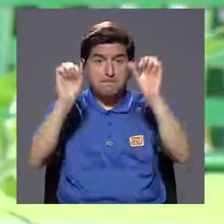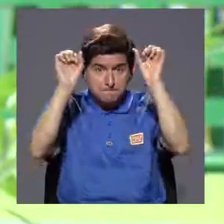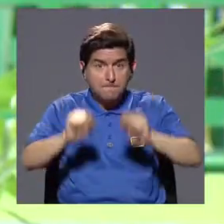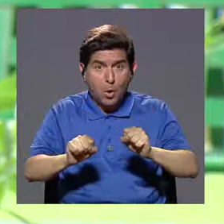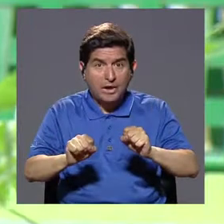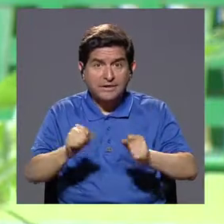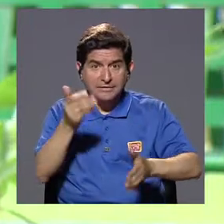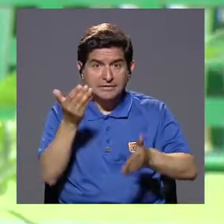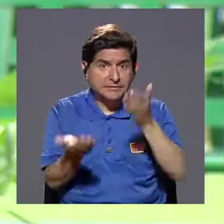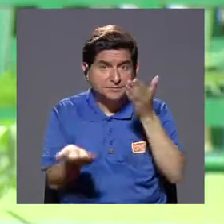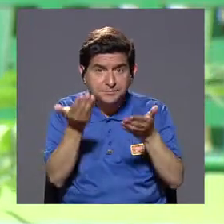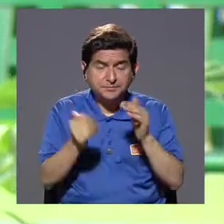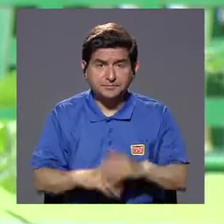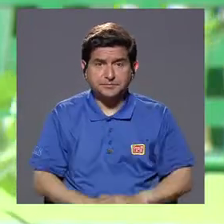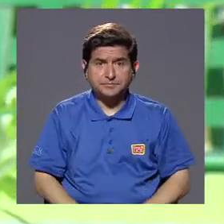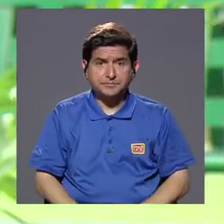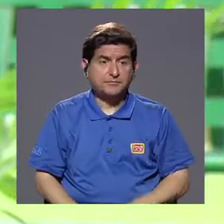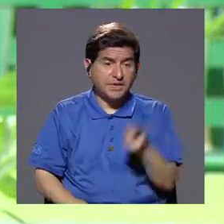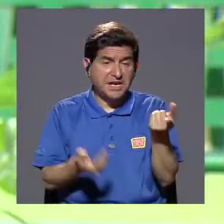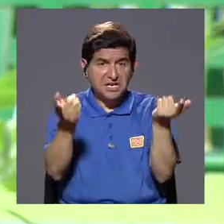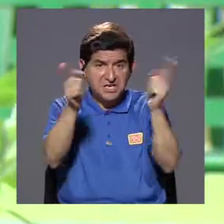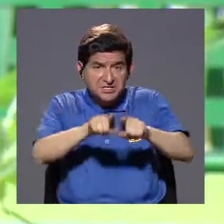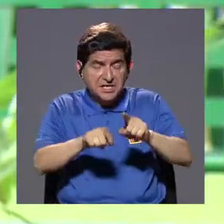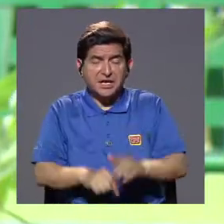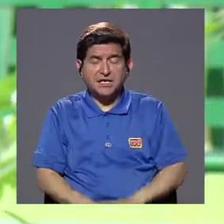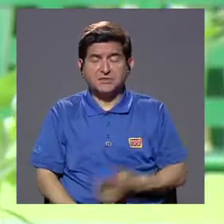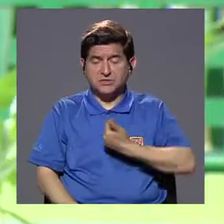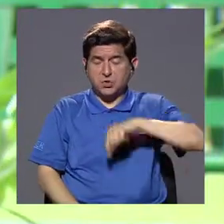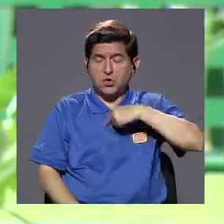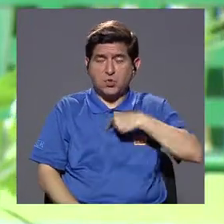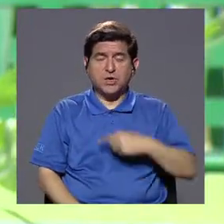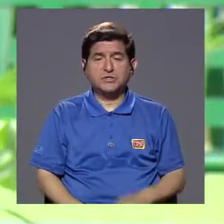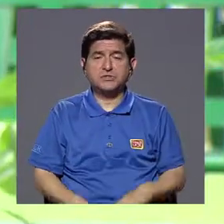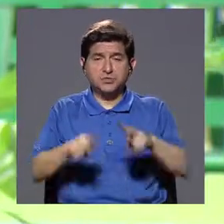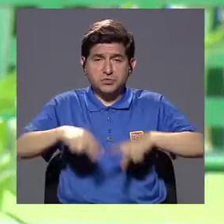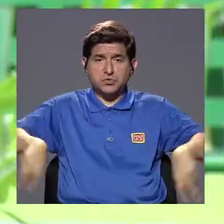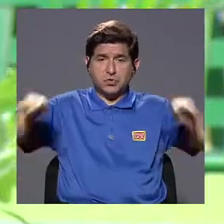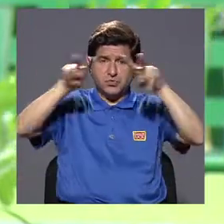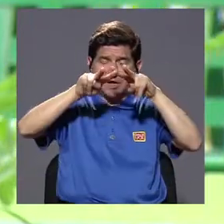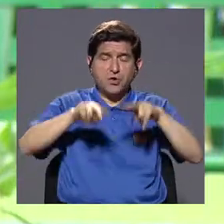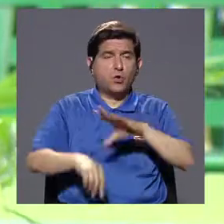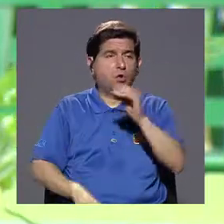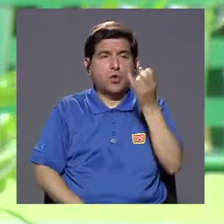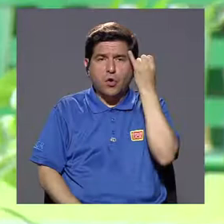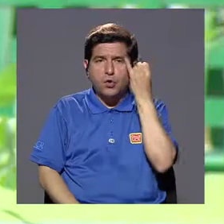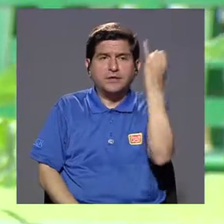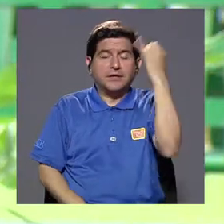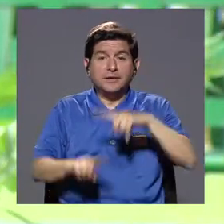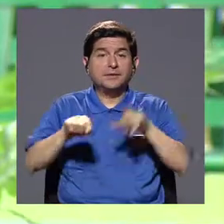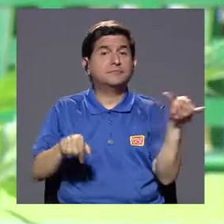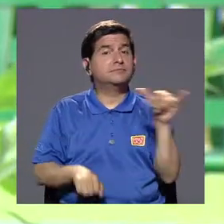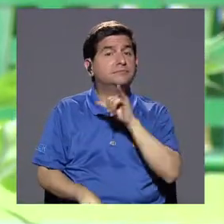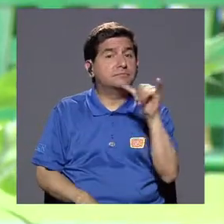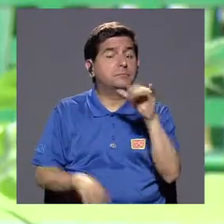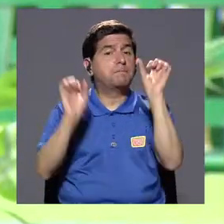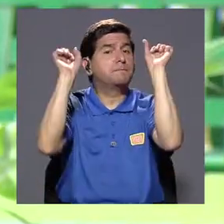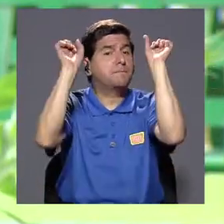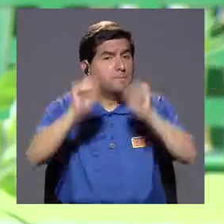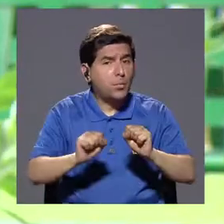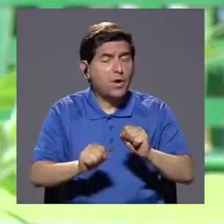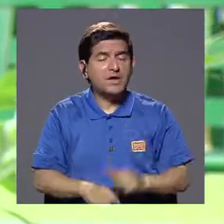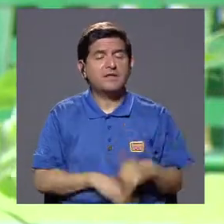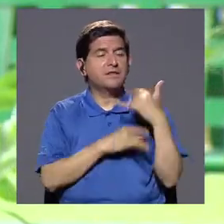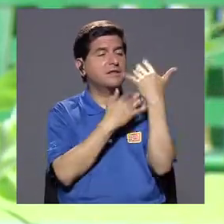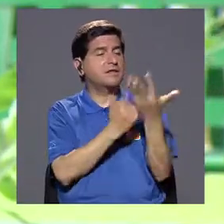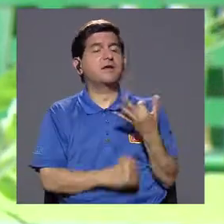pueden ser nuestros valores pueden ser algunos ideales pero también pueden ser una esperanza futura cuando